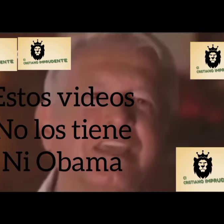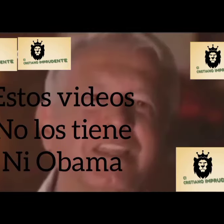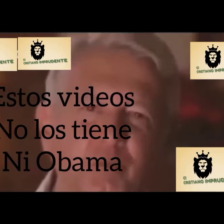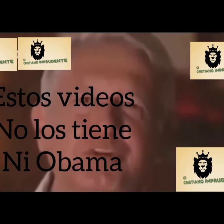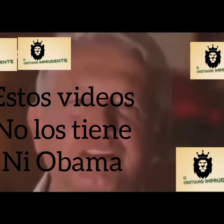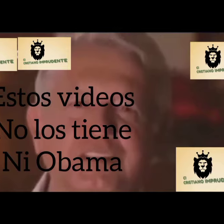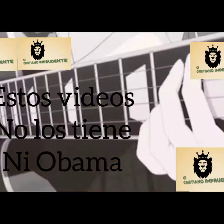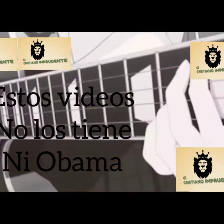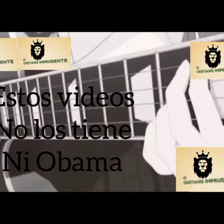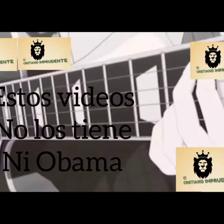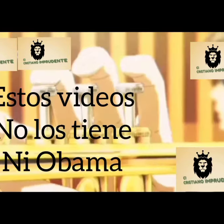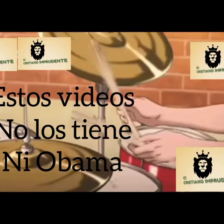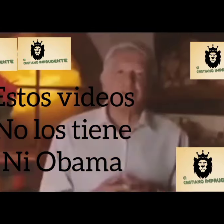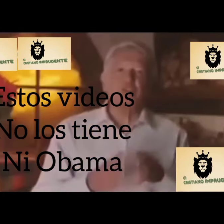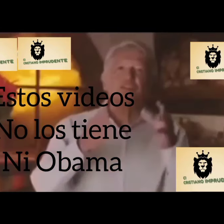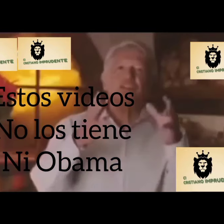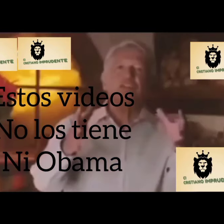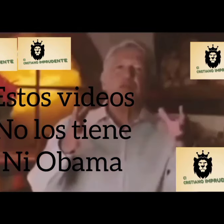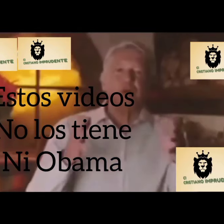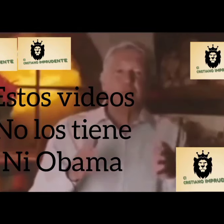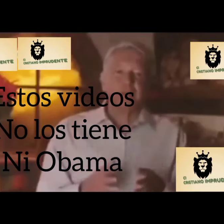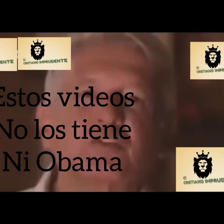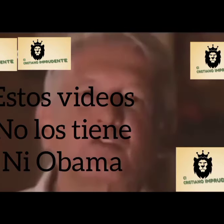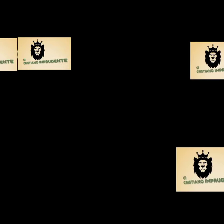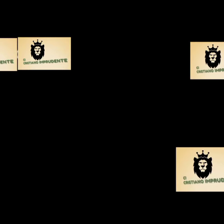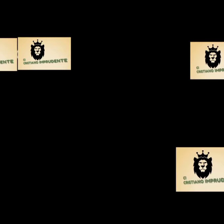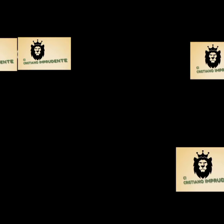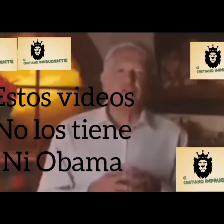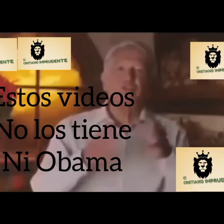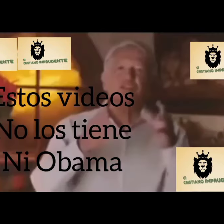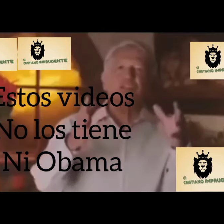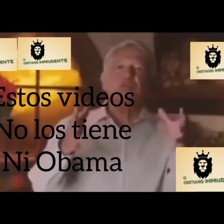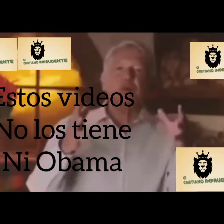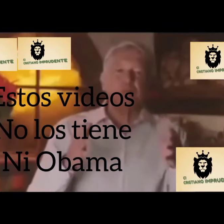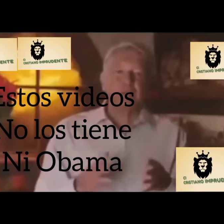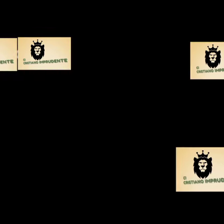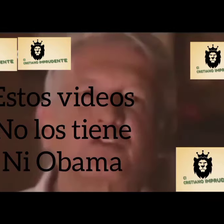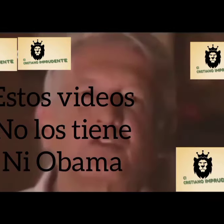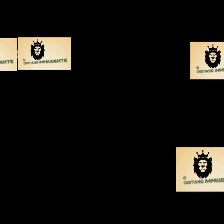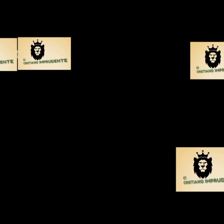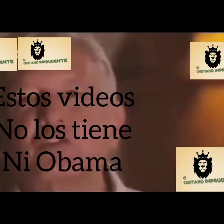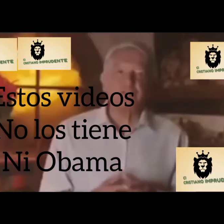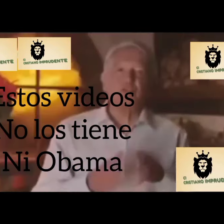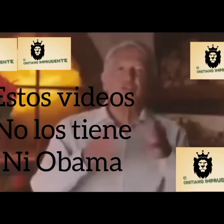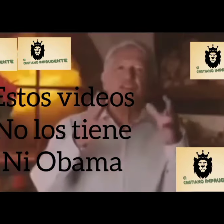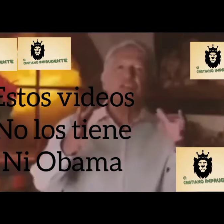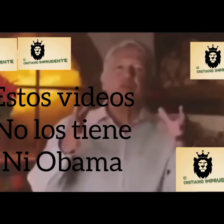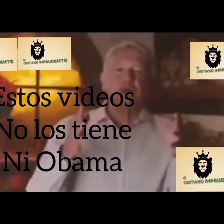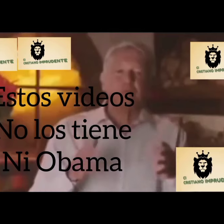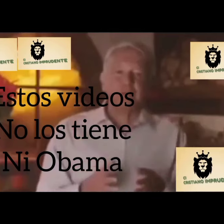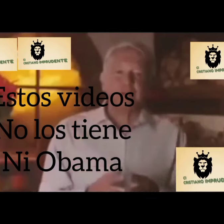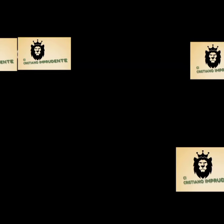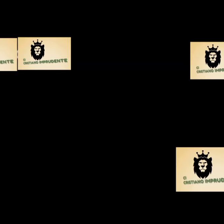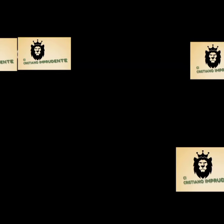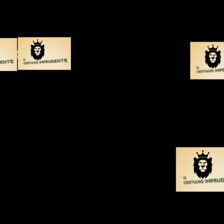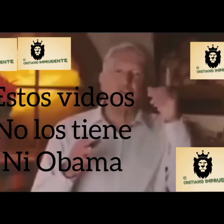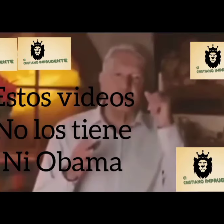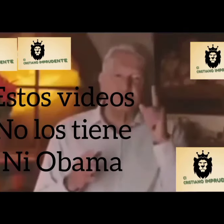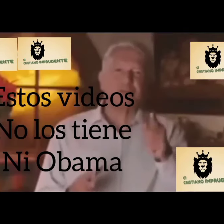quieren borrar. No me tienen ni Obama, no, no me tienen ni Obama, no, no me tienen ni Obama.